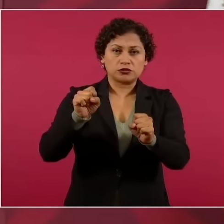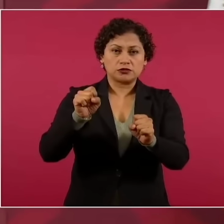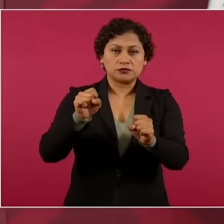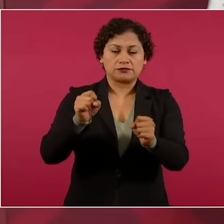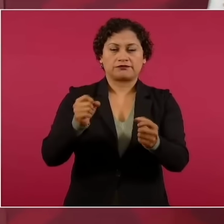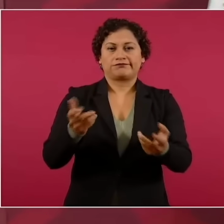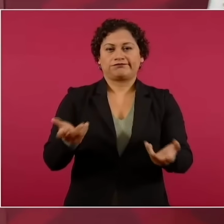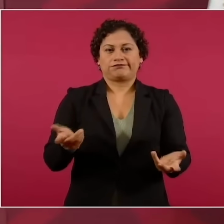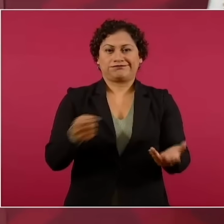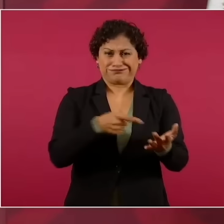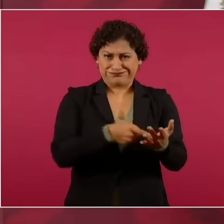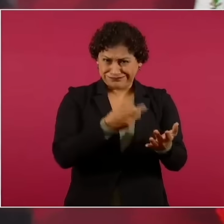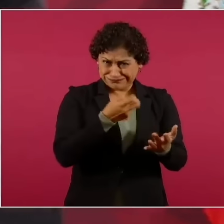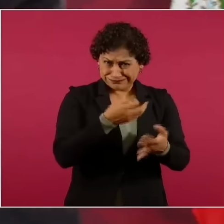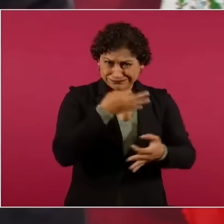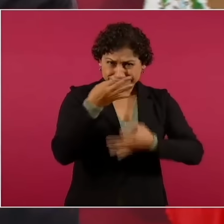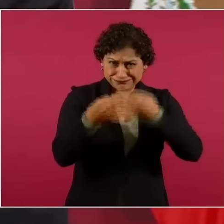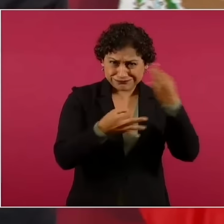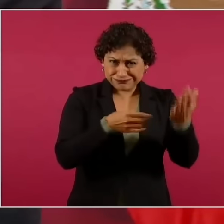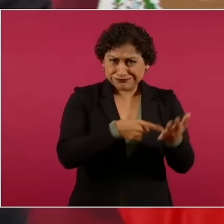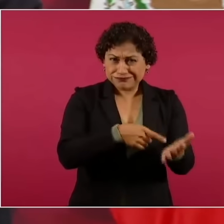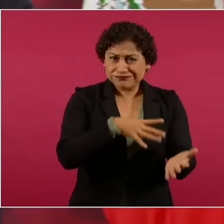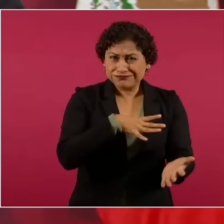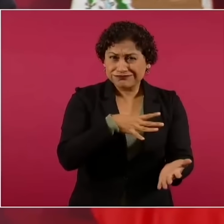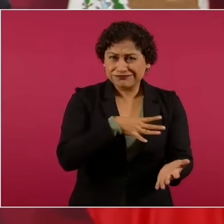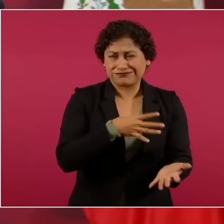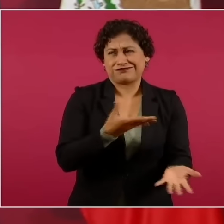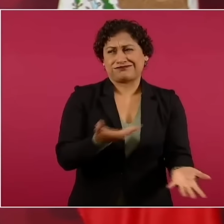¿sabe? Viendo que